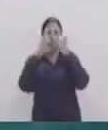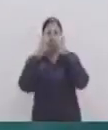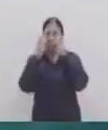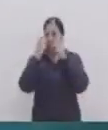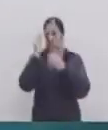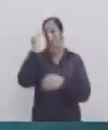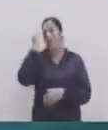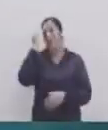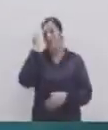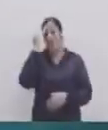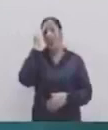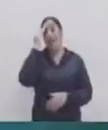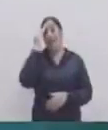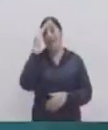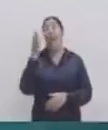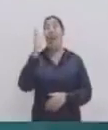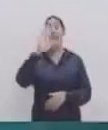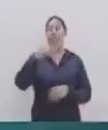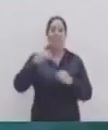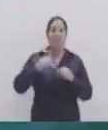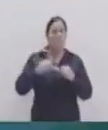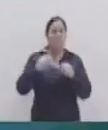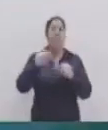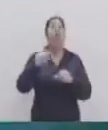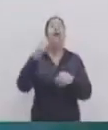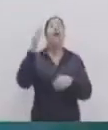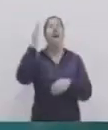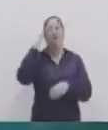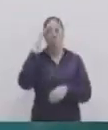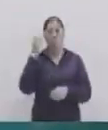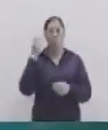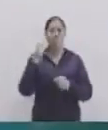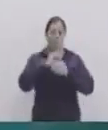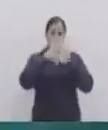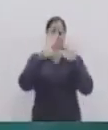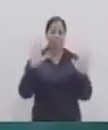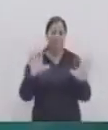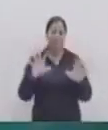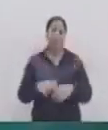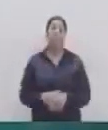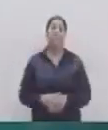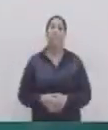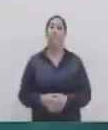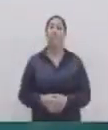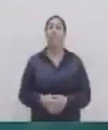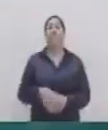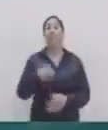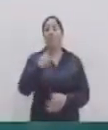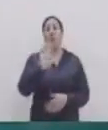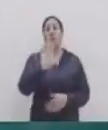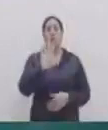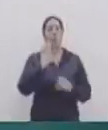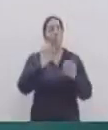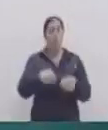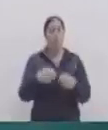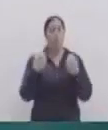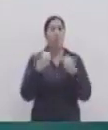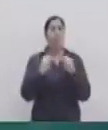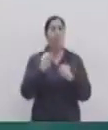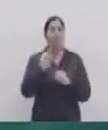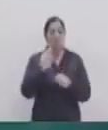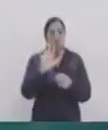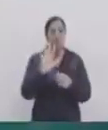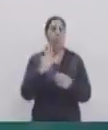sirve de base para cosas que más adelante aprenderán. Algo que les ayudará es ir diseñando sus propios